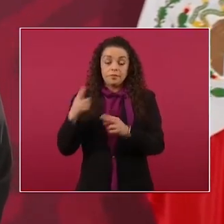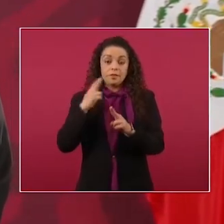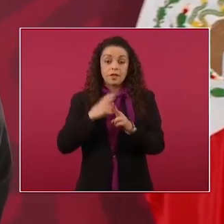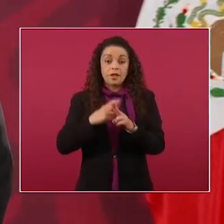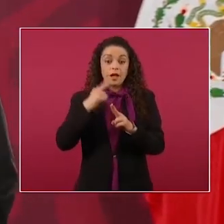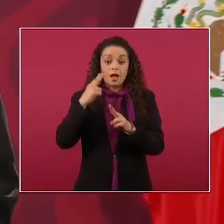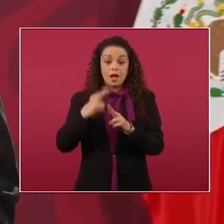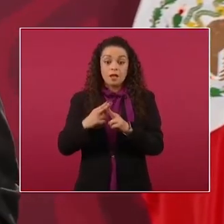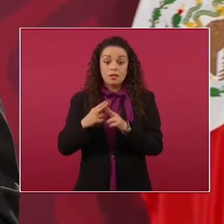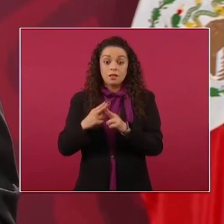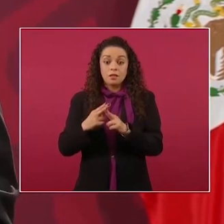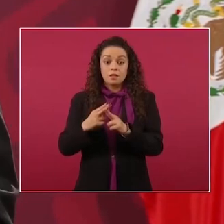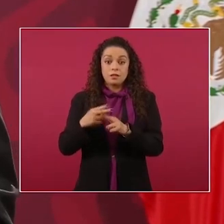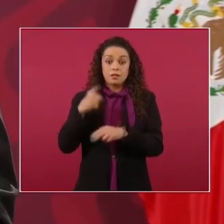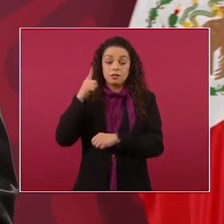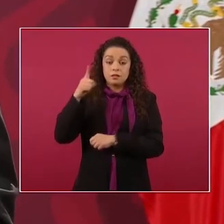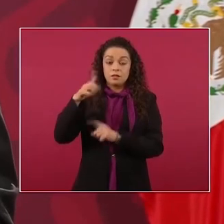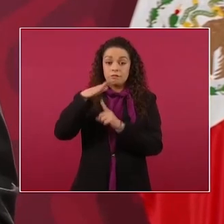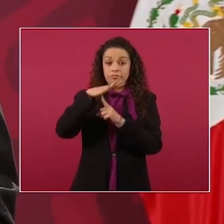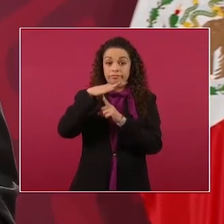le pegan a un helicóptero,